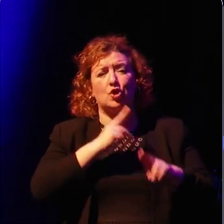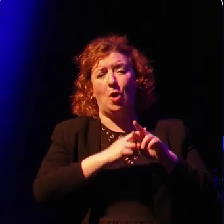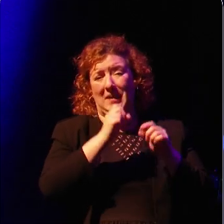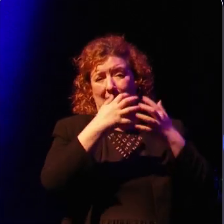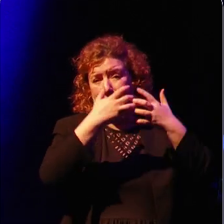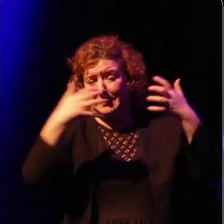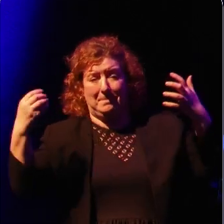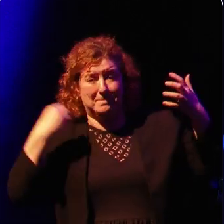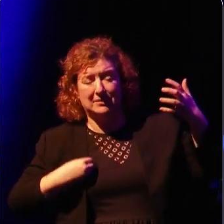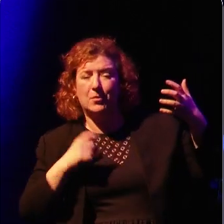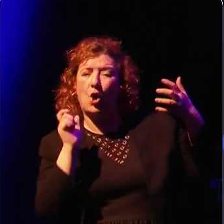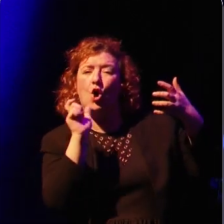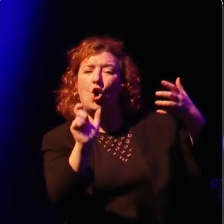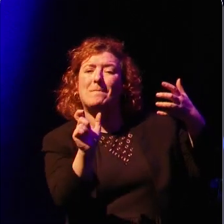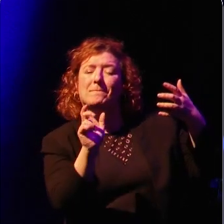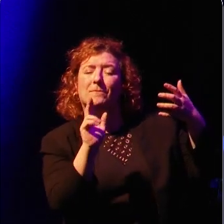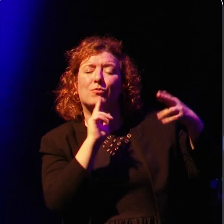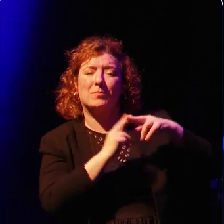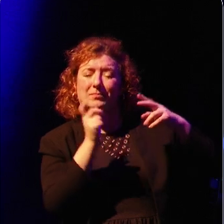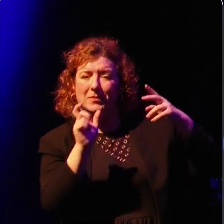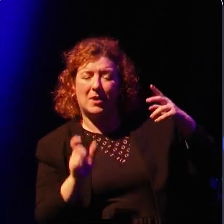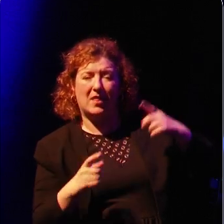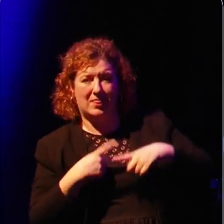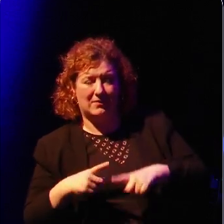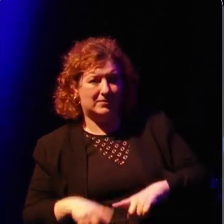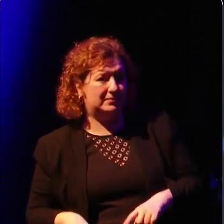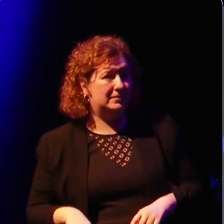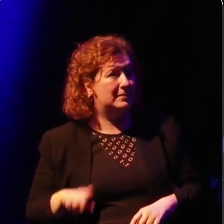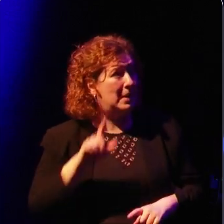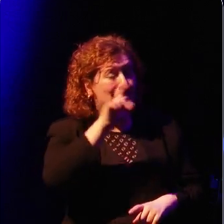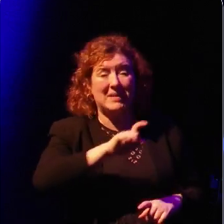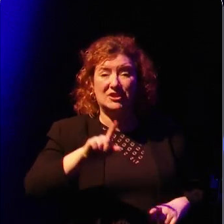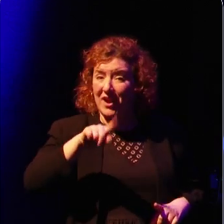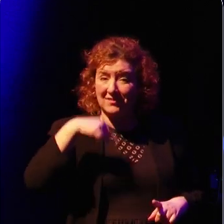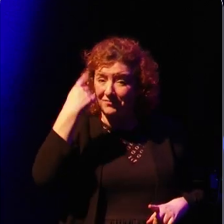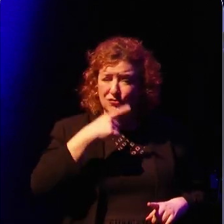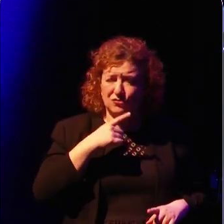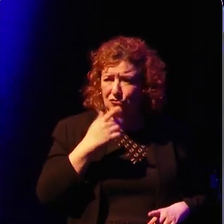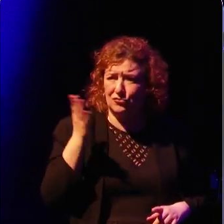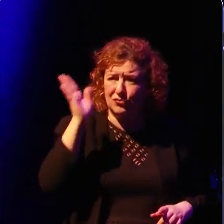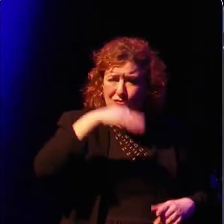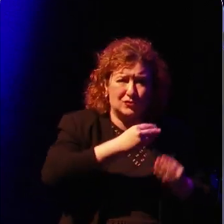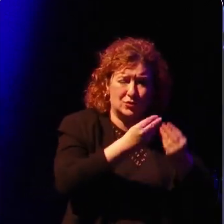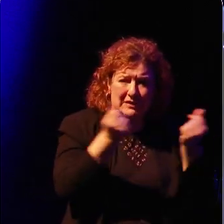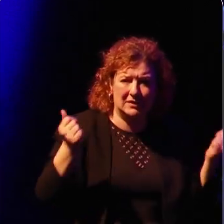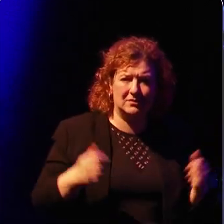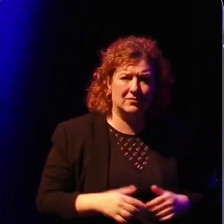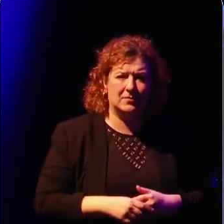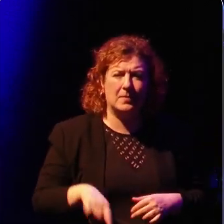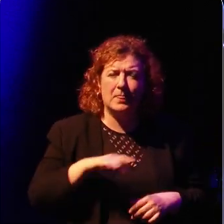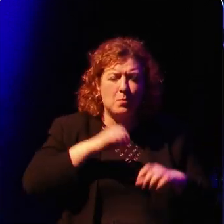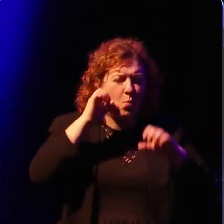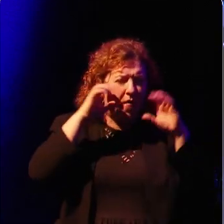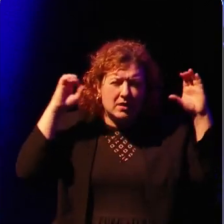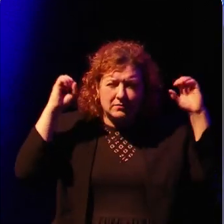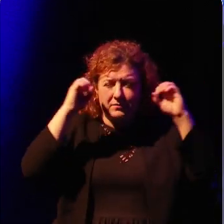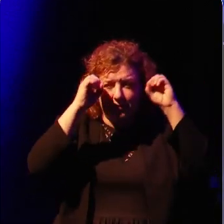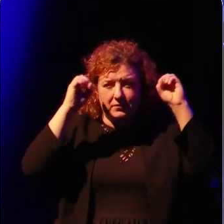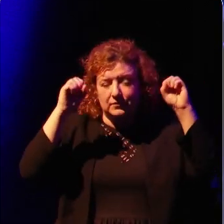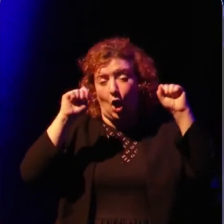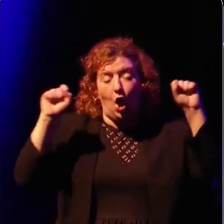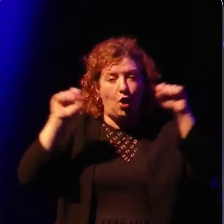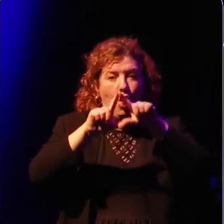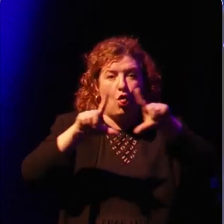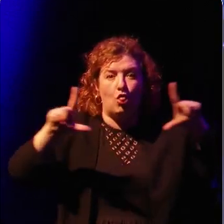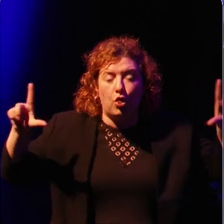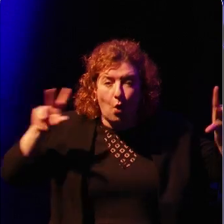igual. Las fotos de las personas que estáis viendo ahí no existen. Podemos hacer todo el zoom que queramos.